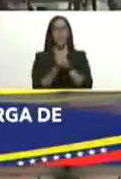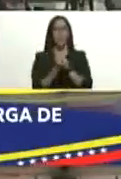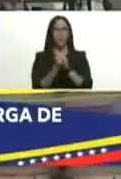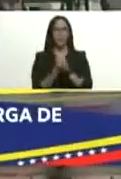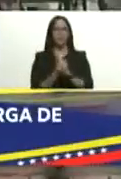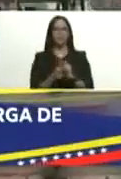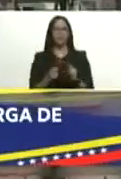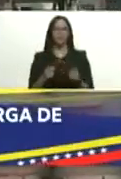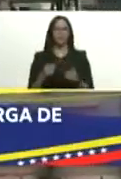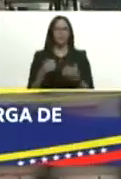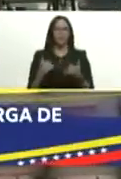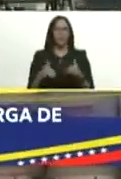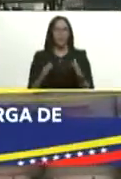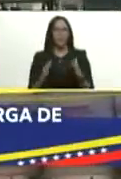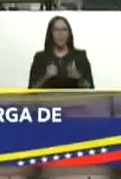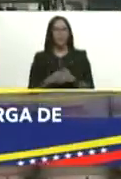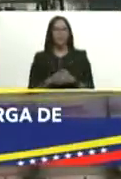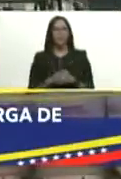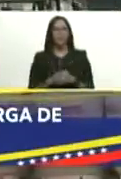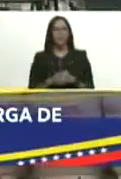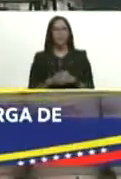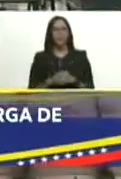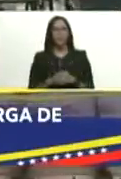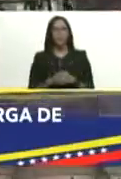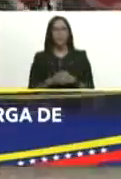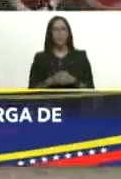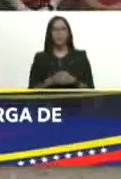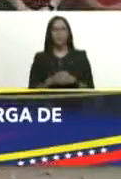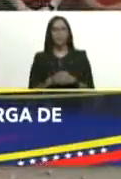sea por nuestra